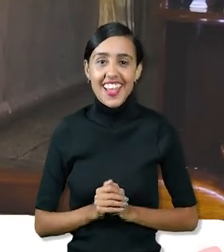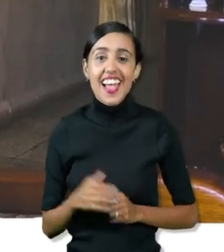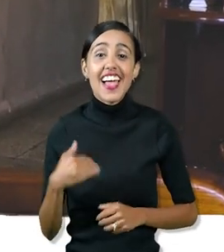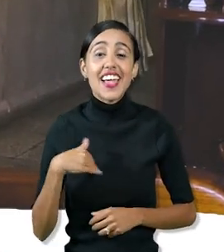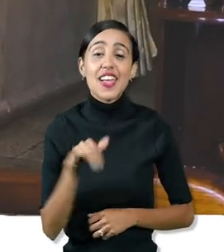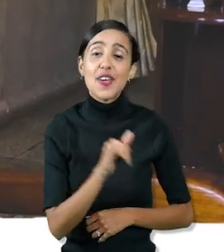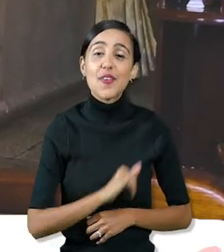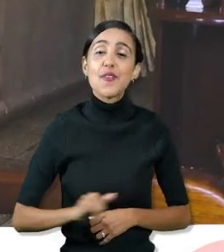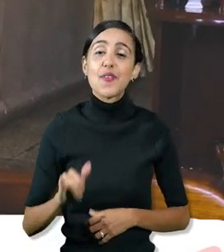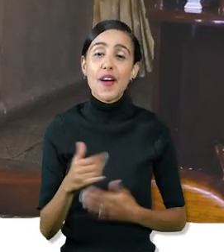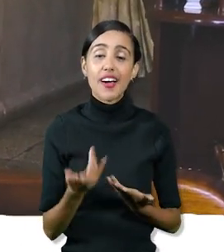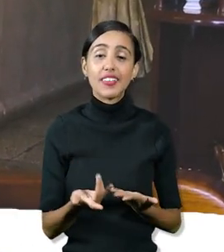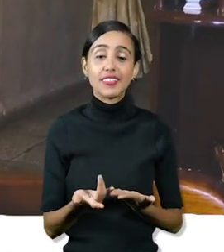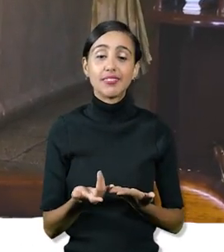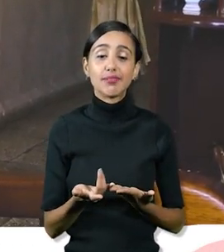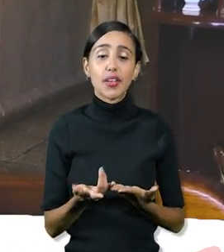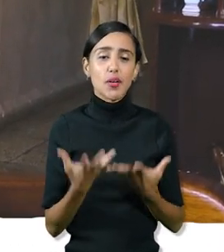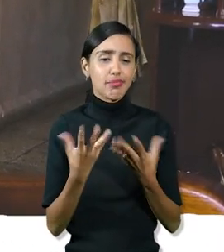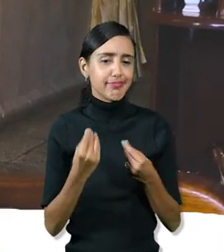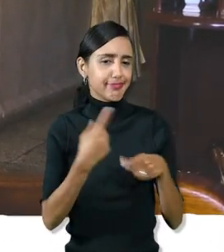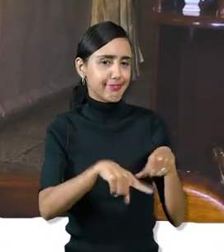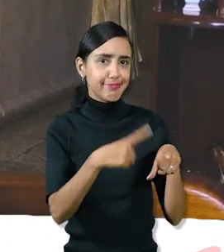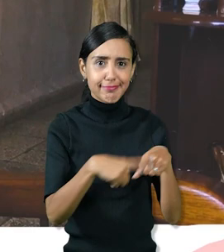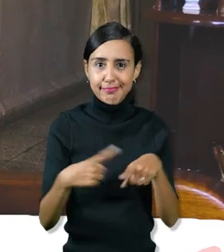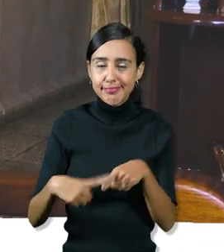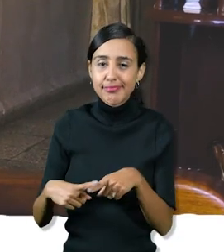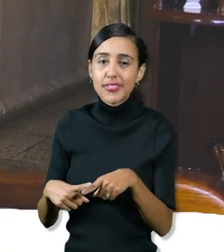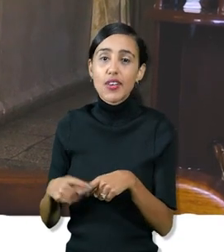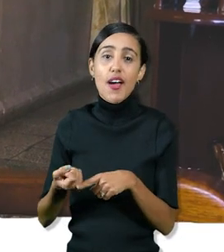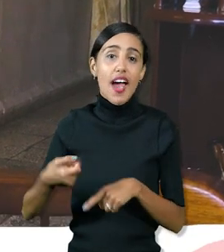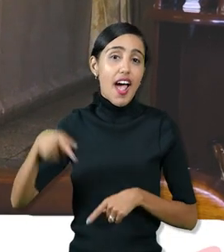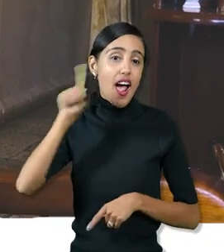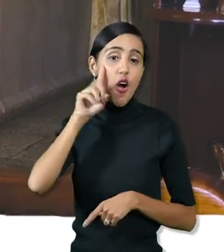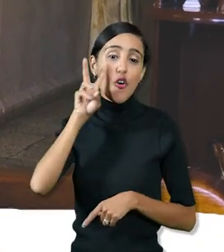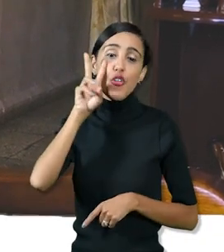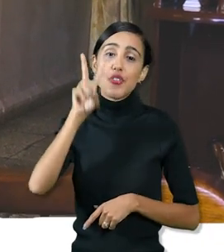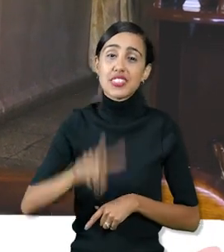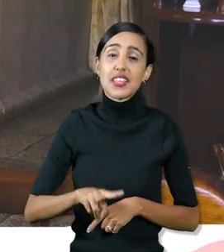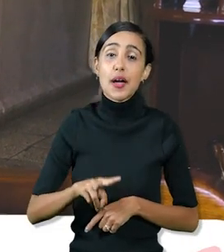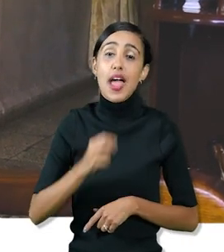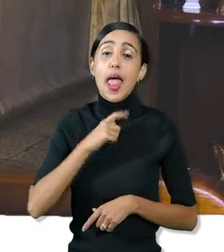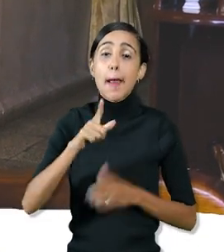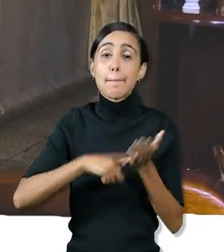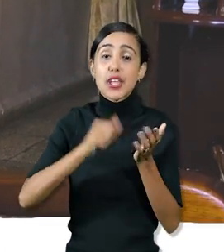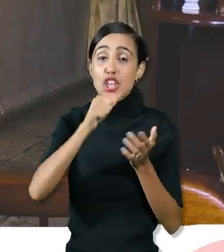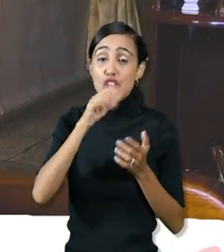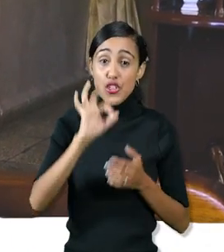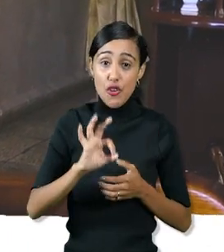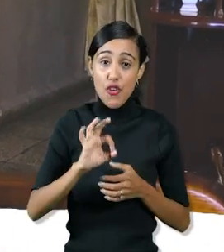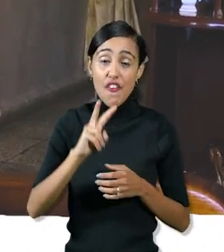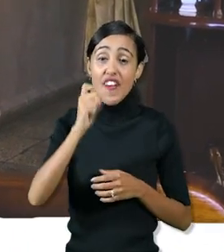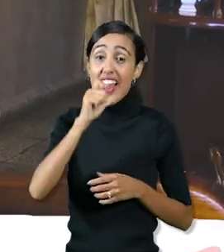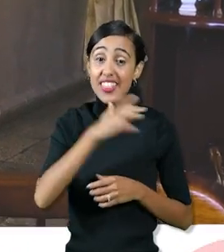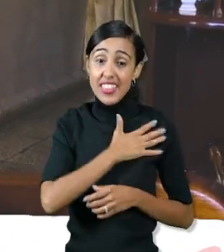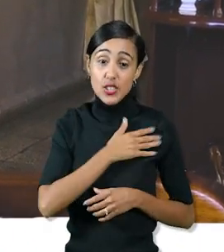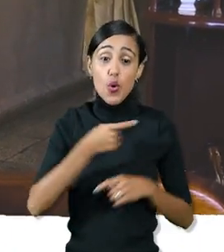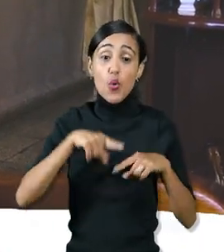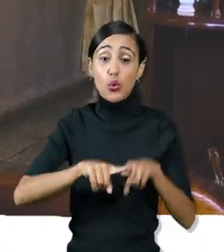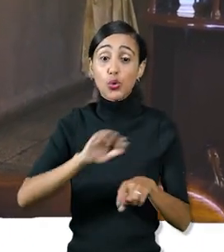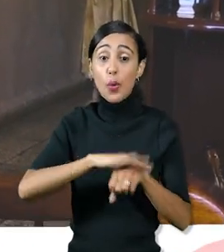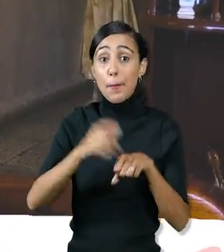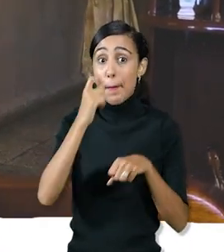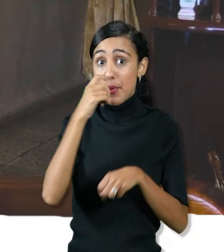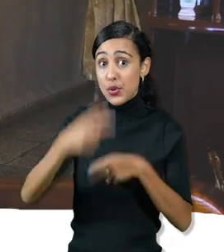Anécdotas tenemos muchísimas. Dentro de ellas, en un audiovisual que sobre el video Batek que realicé con mi hermano, tuvimos